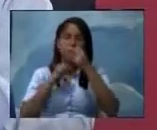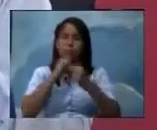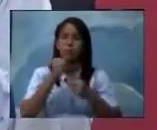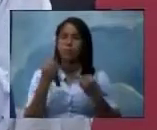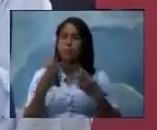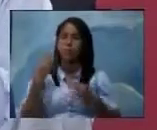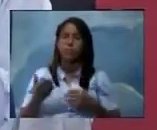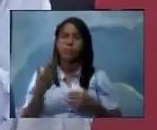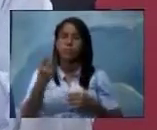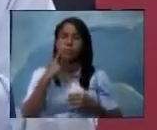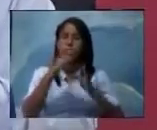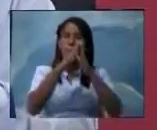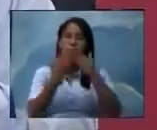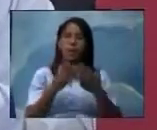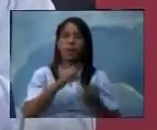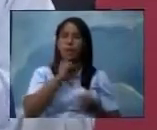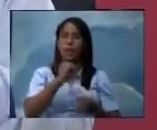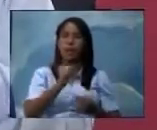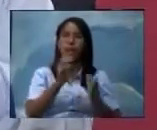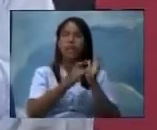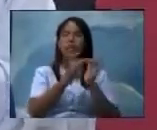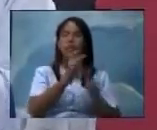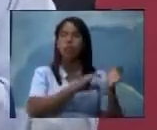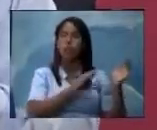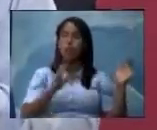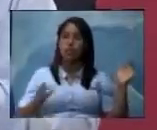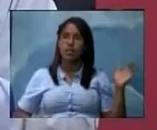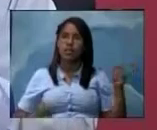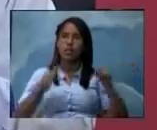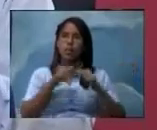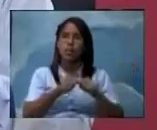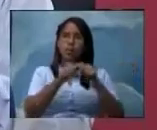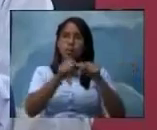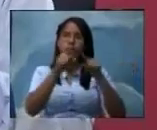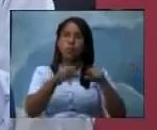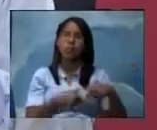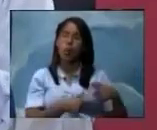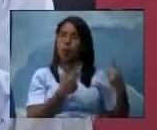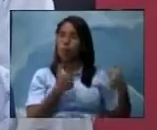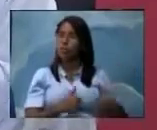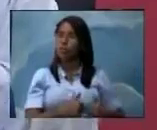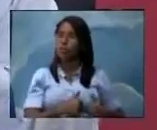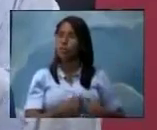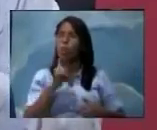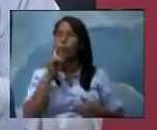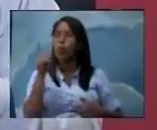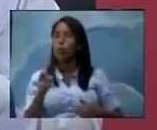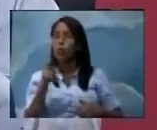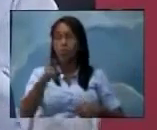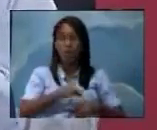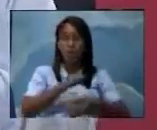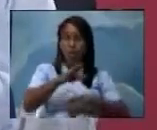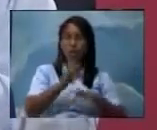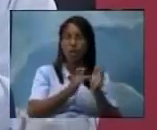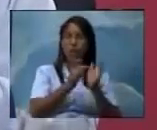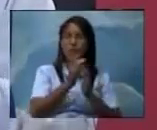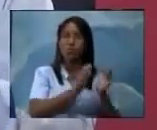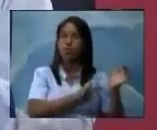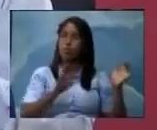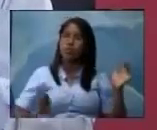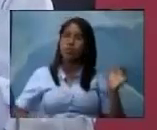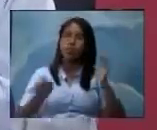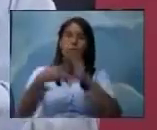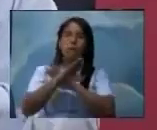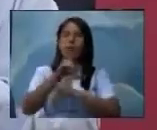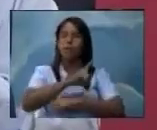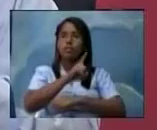muy importante, la palabra es: Jesucristo permanece en tu corazón, o tú has dejado que Jesucristo se vaya de